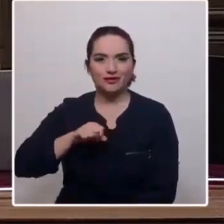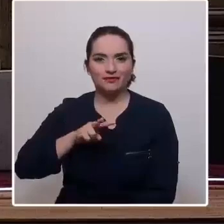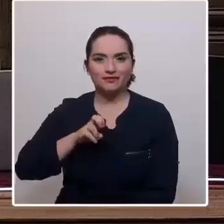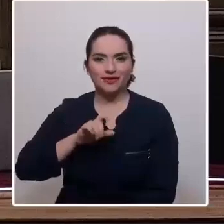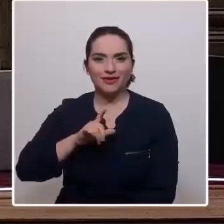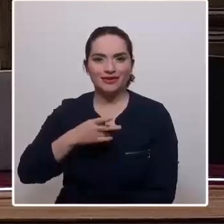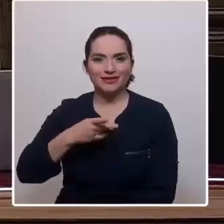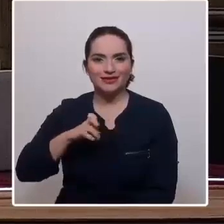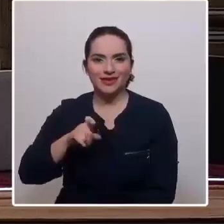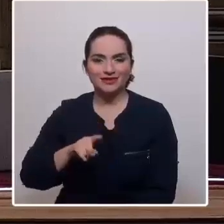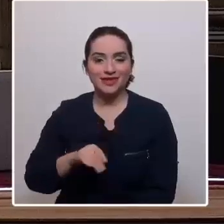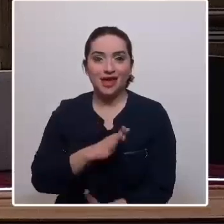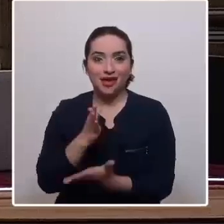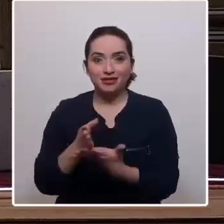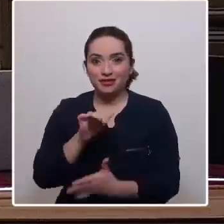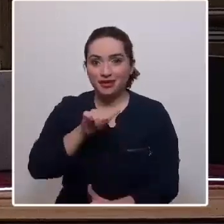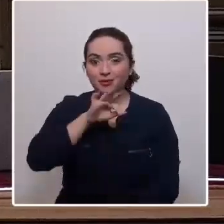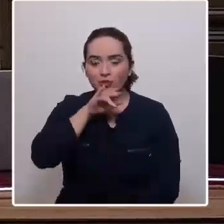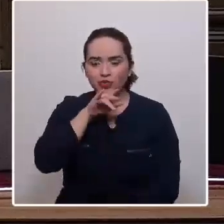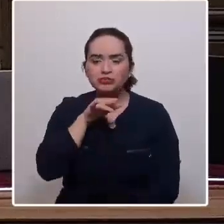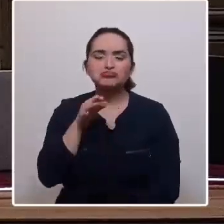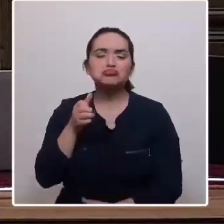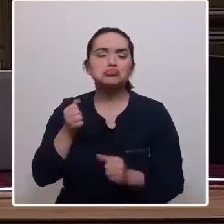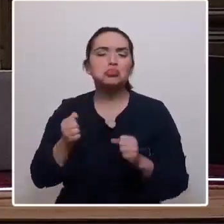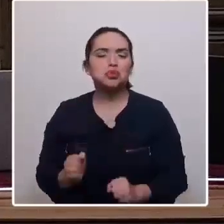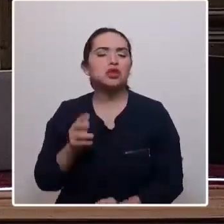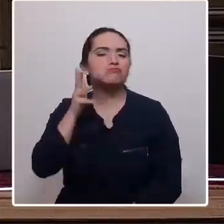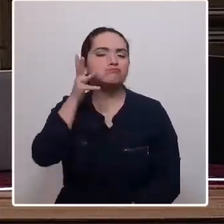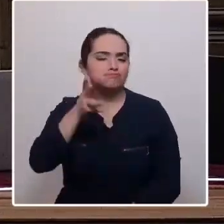Tiene la palabra hasta por 6 minutos, convencional Carolina Vilches.